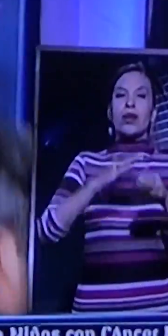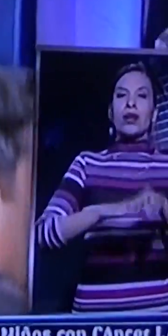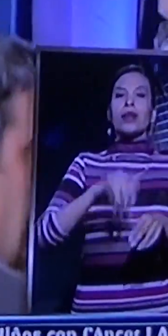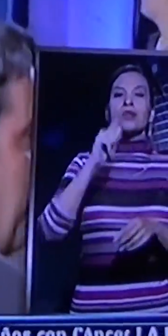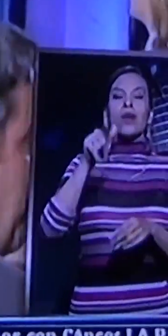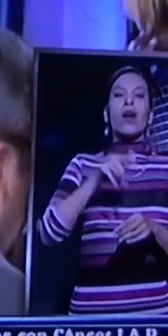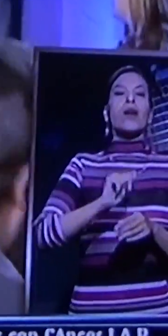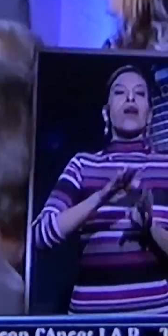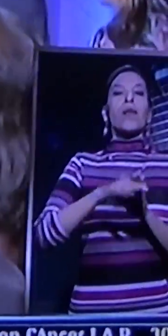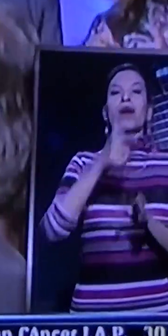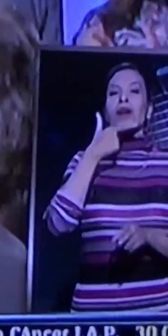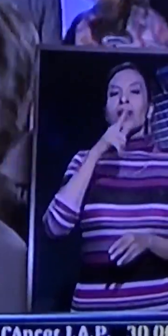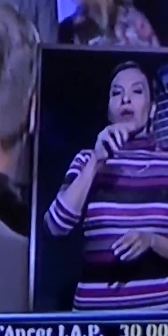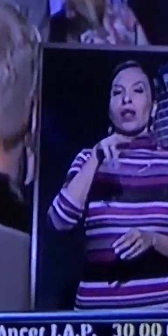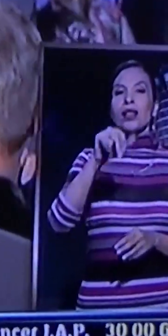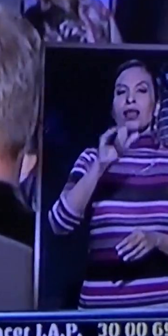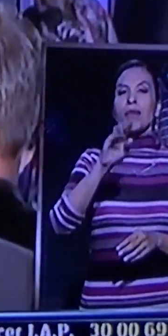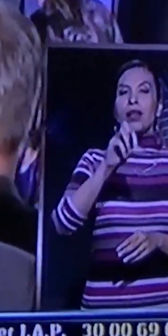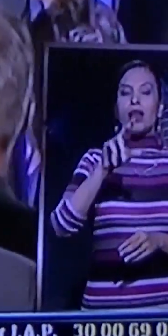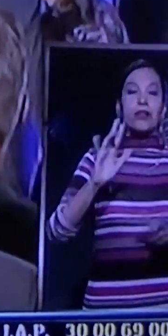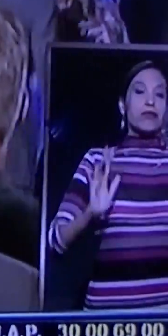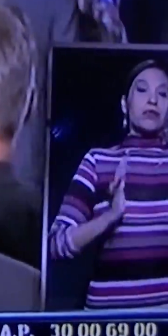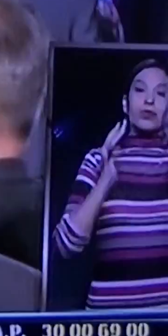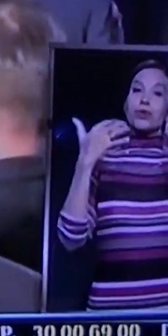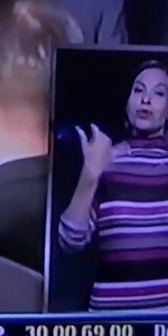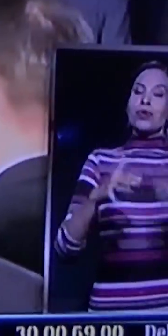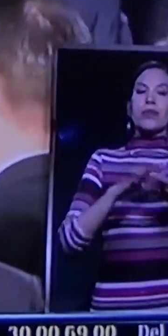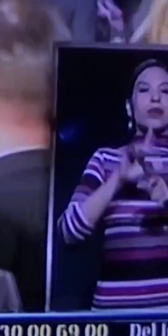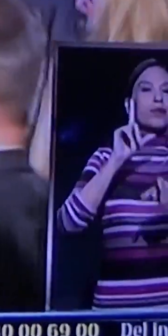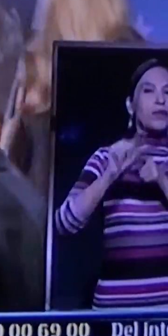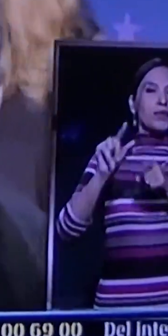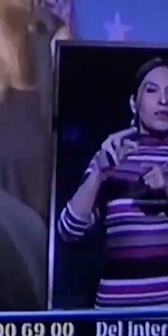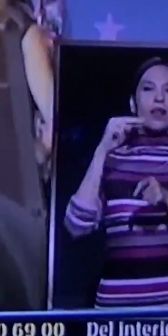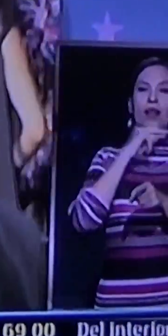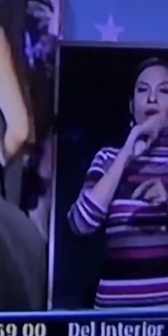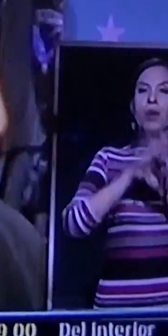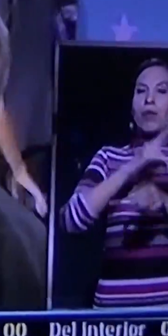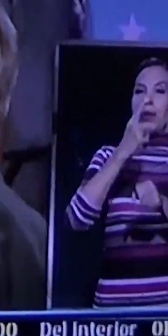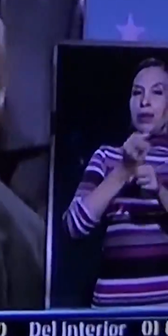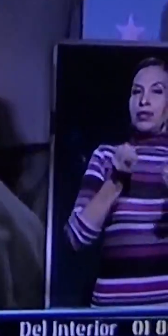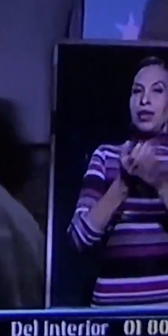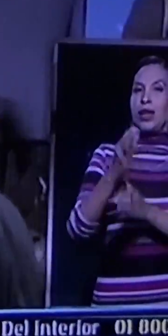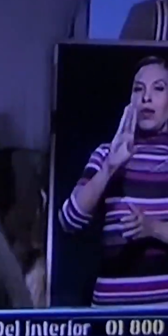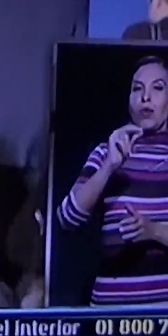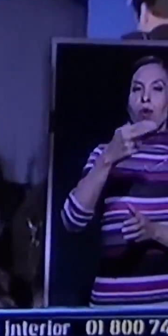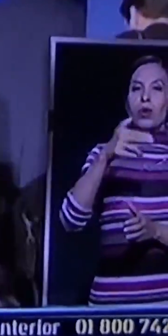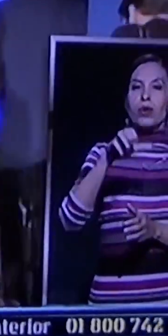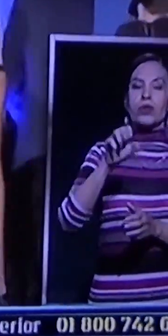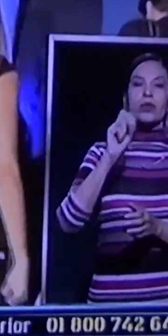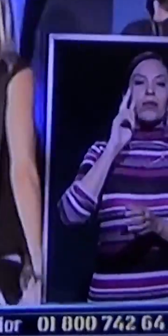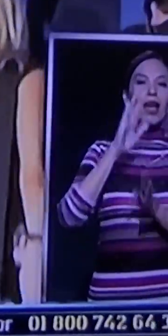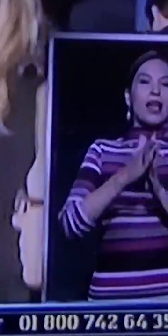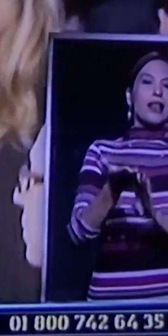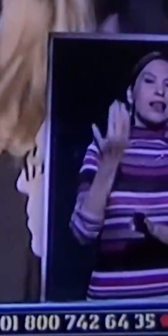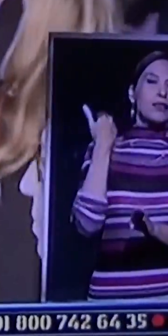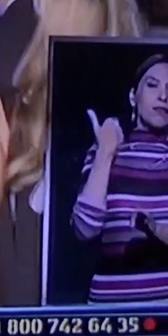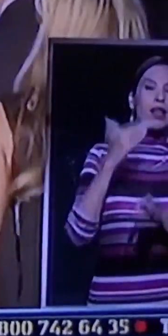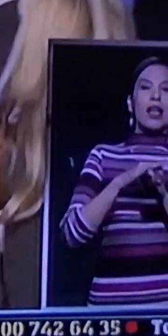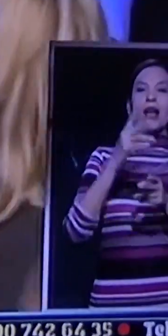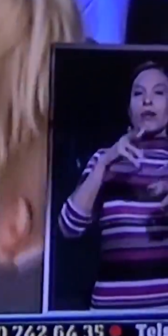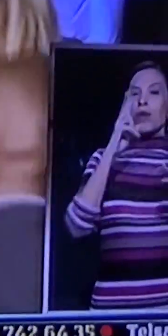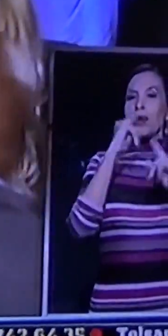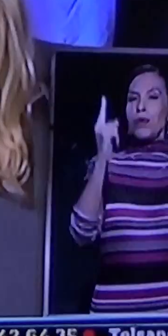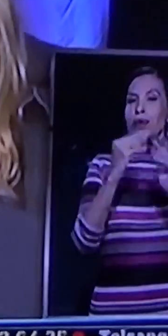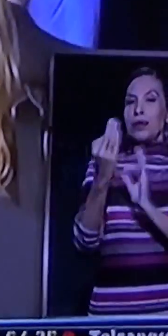el ex primer ministro de Gran Bretaña, Tony Blair, quienes fueron sorprendidos y evacuados. El primero en salir fue Bush, ahí lo vemos de espaldas. El tornado